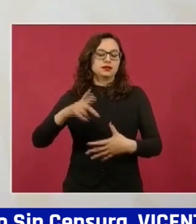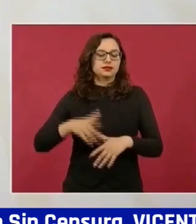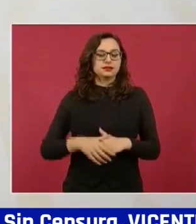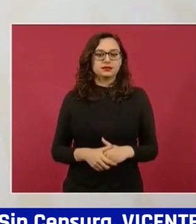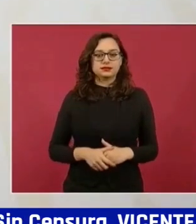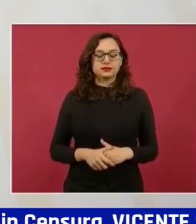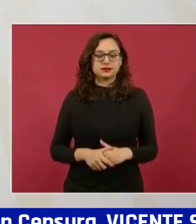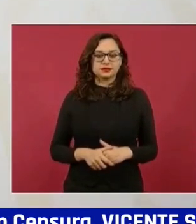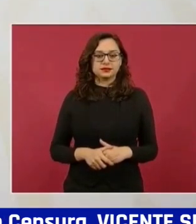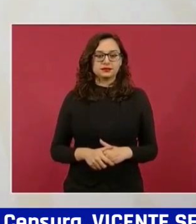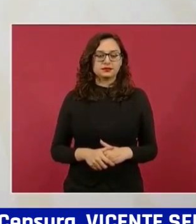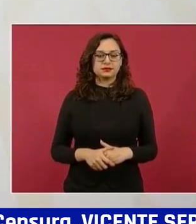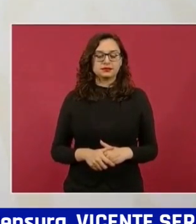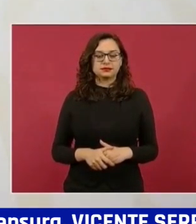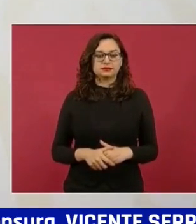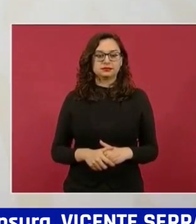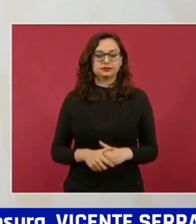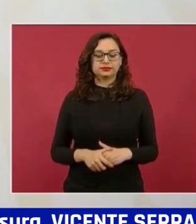Y